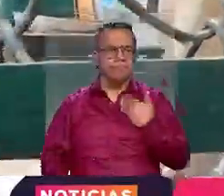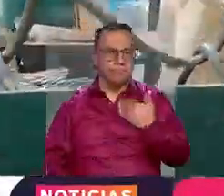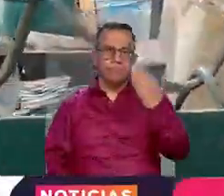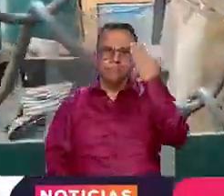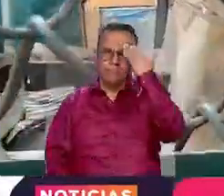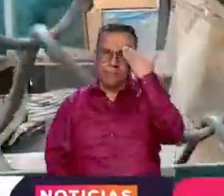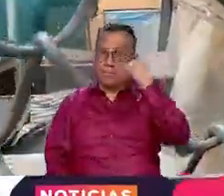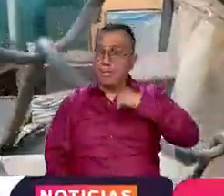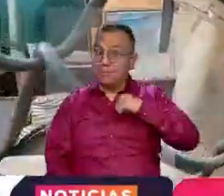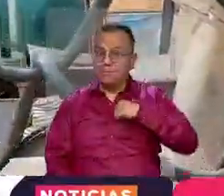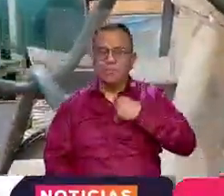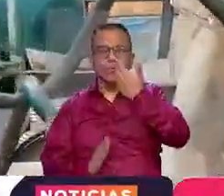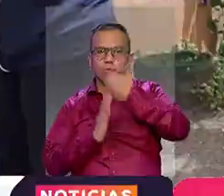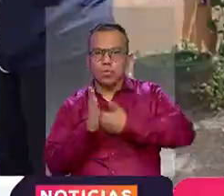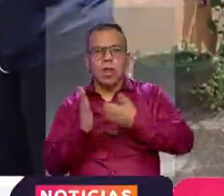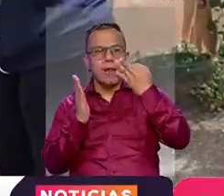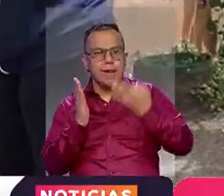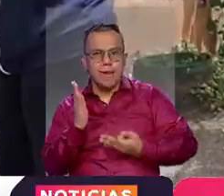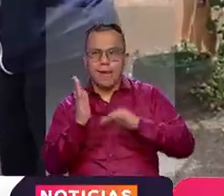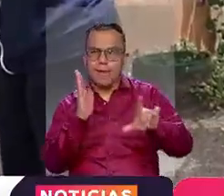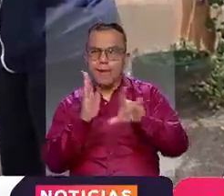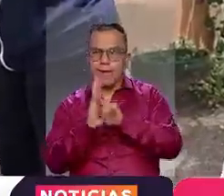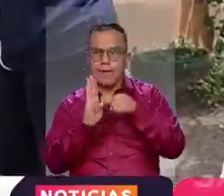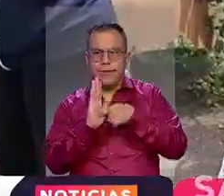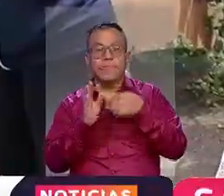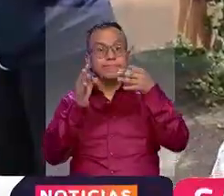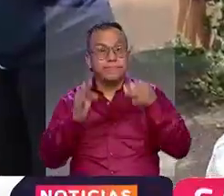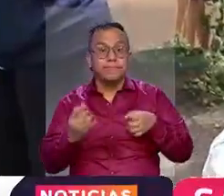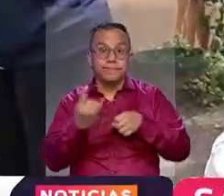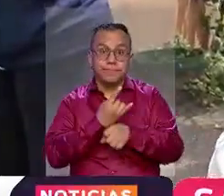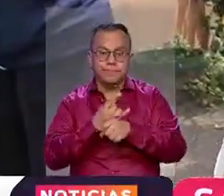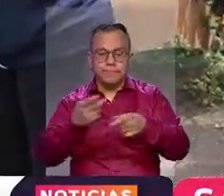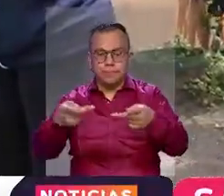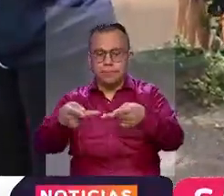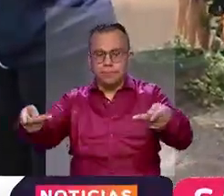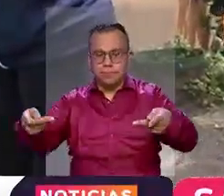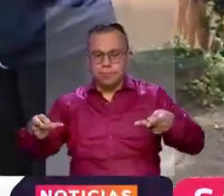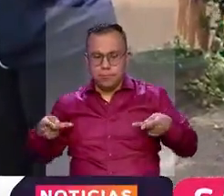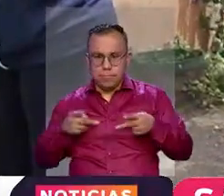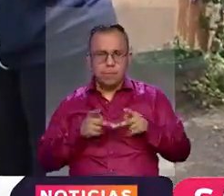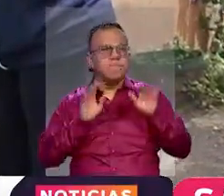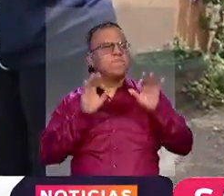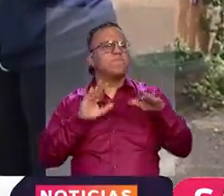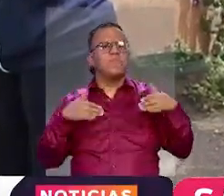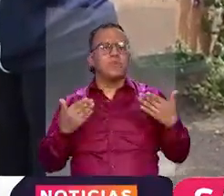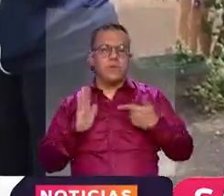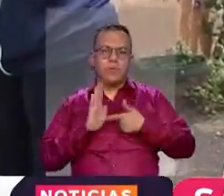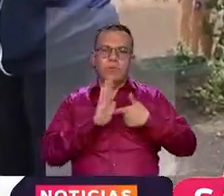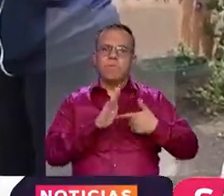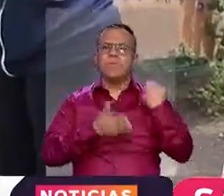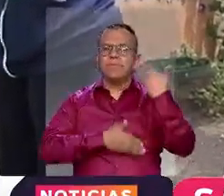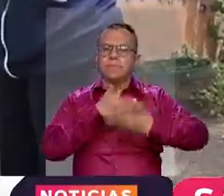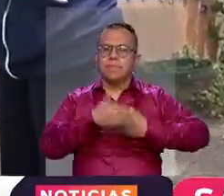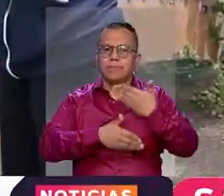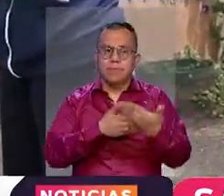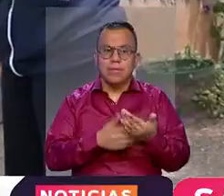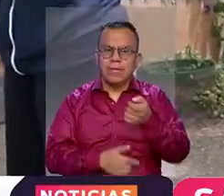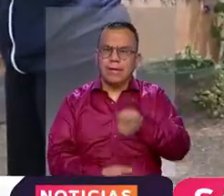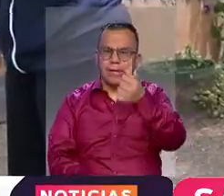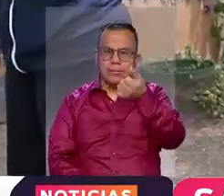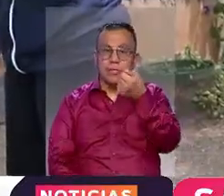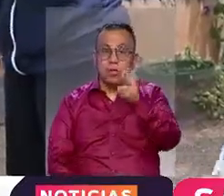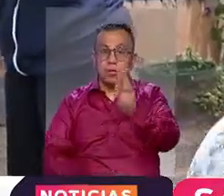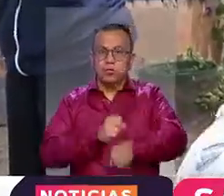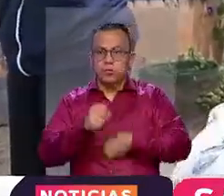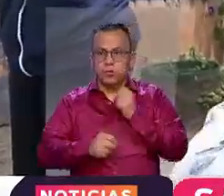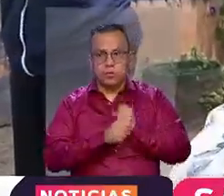no tenemos un papel legal donde nos autoriza la utilización del espacio, tenemos la legitimidad porque desde hace casi 12